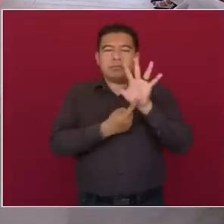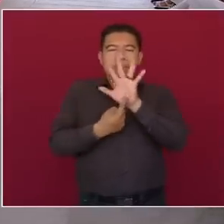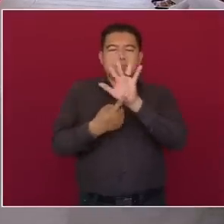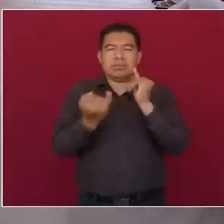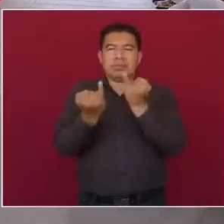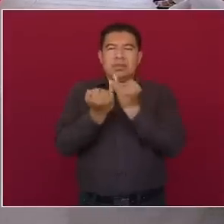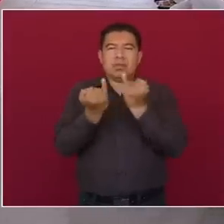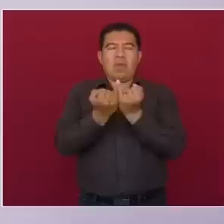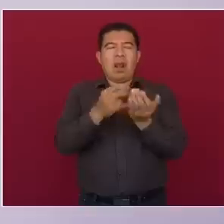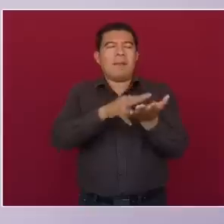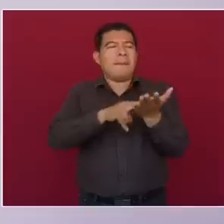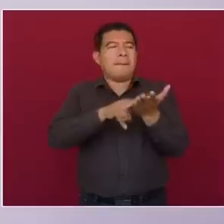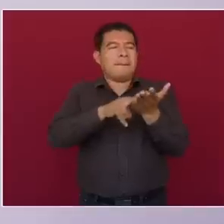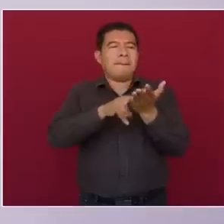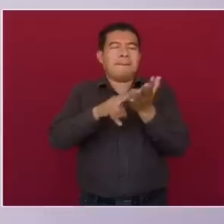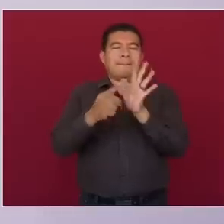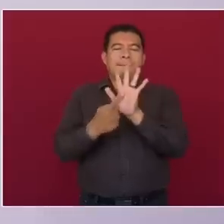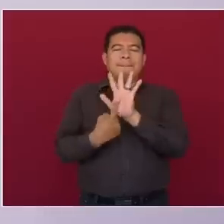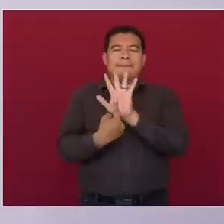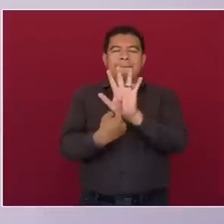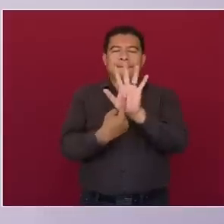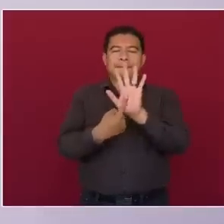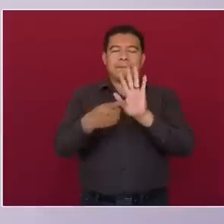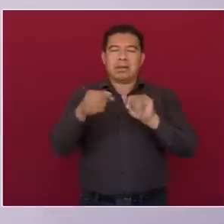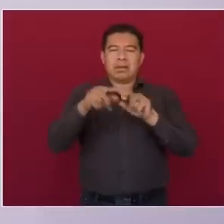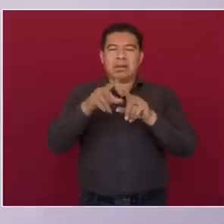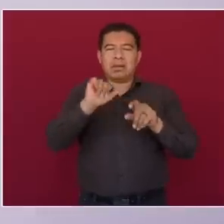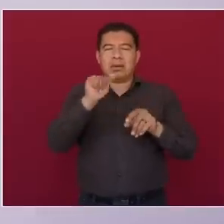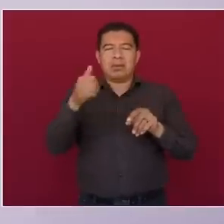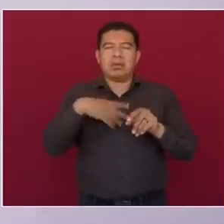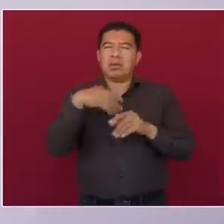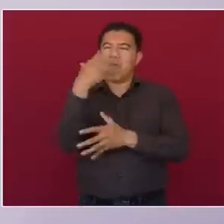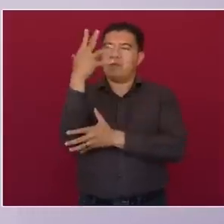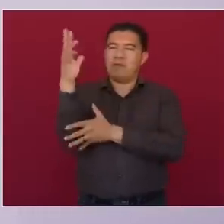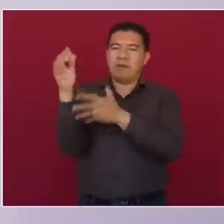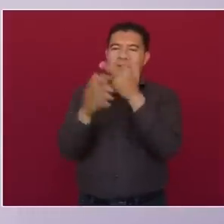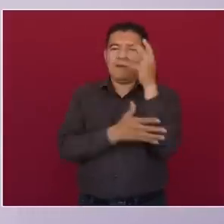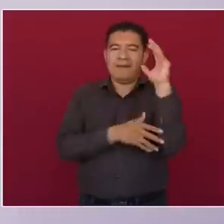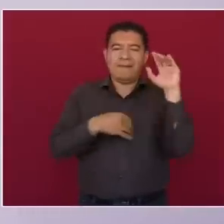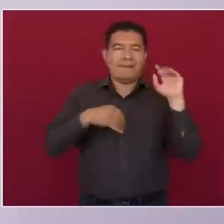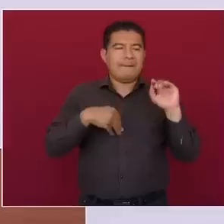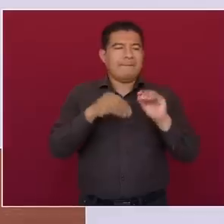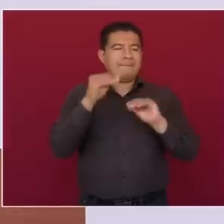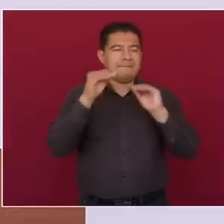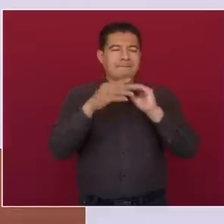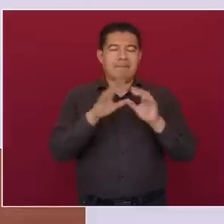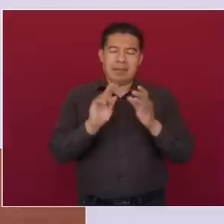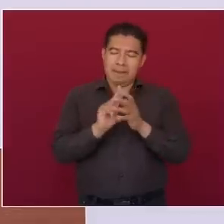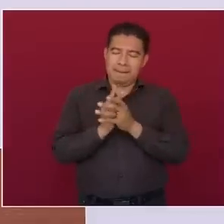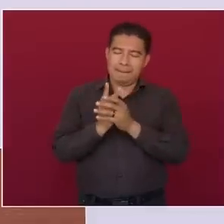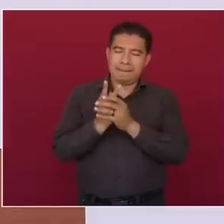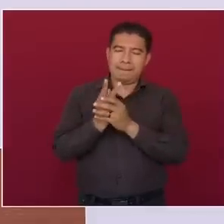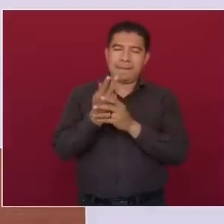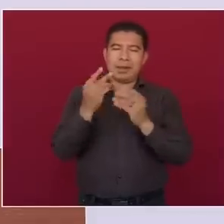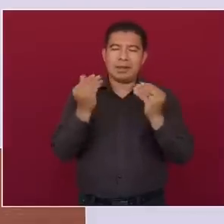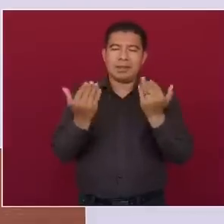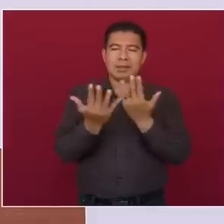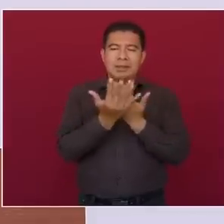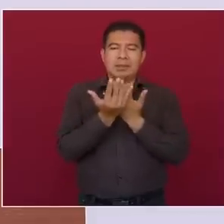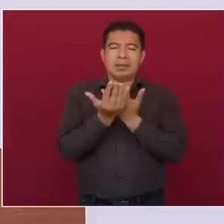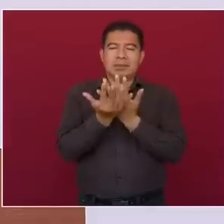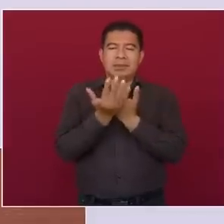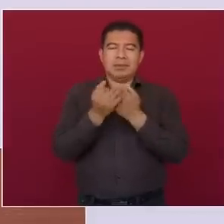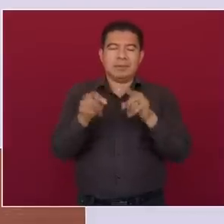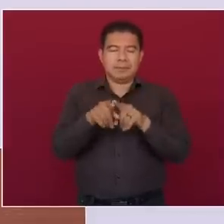húmedo, razón por la que se instalaron dos parques con árboles y plantas de ornato. Se aprovechó una área del